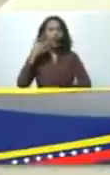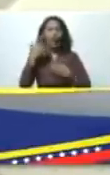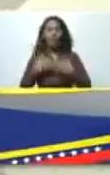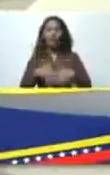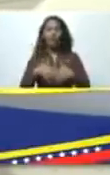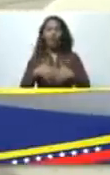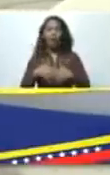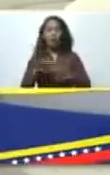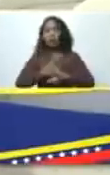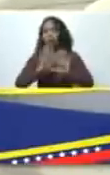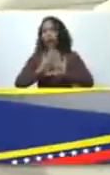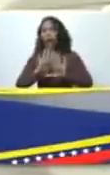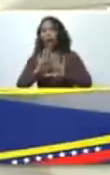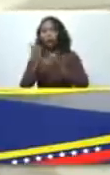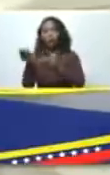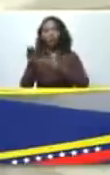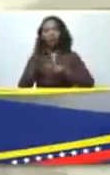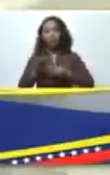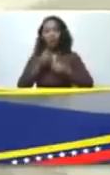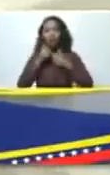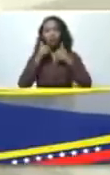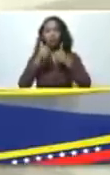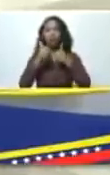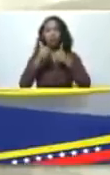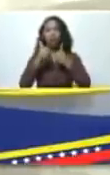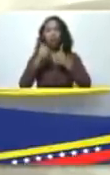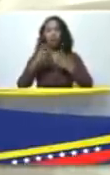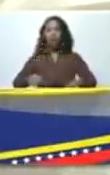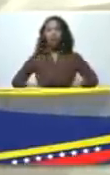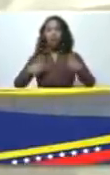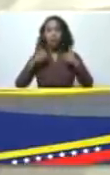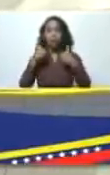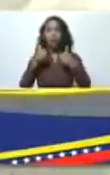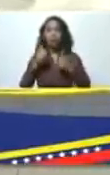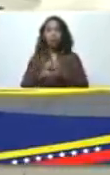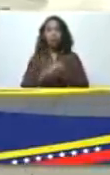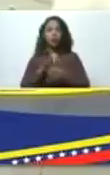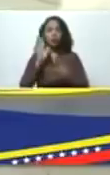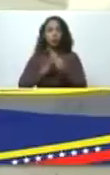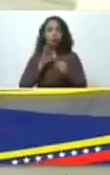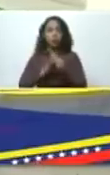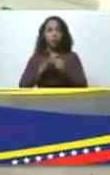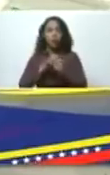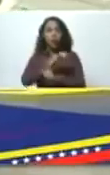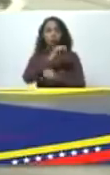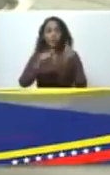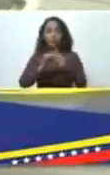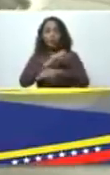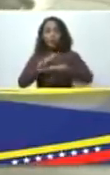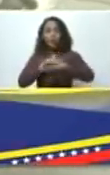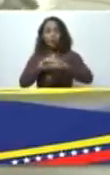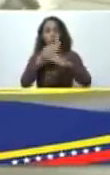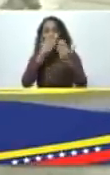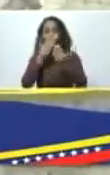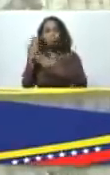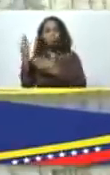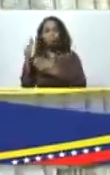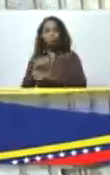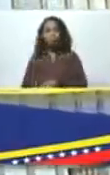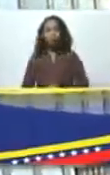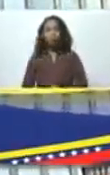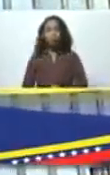ya que nos da una buena calidad de vida. Ahora le doy el pase a la viceministra.